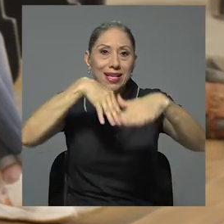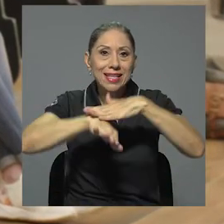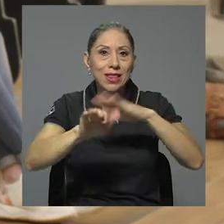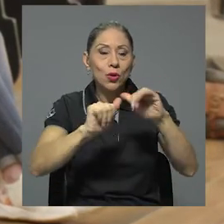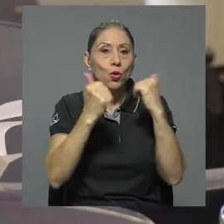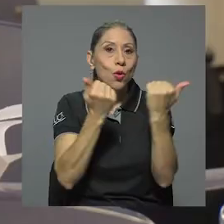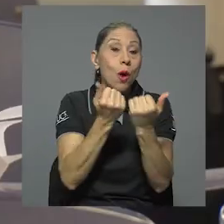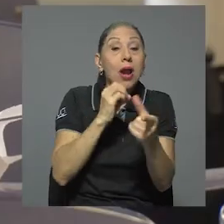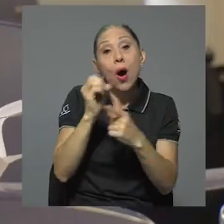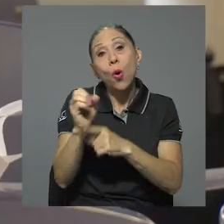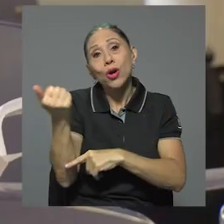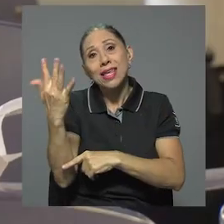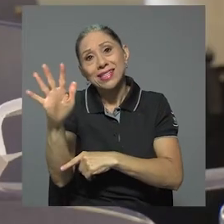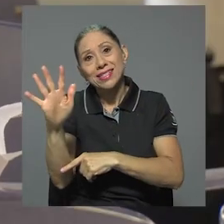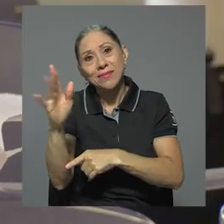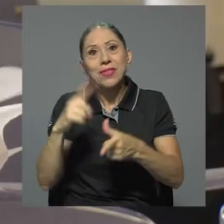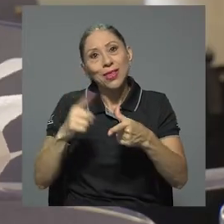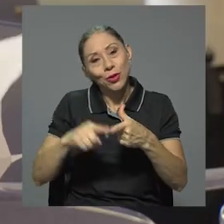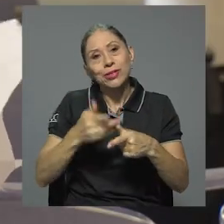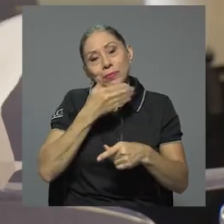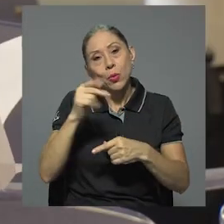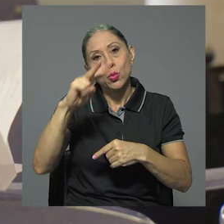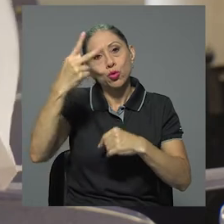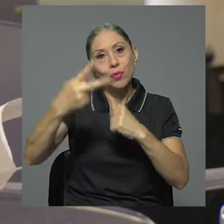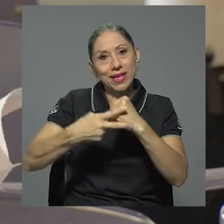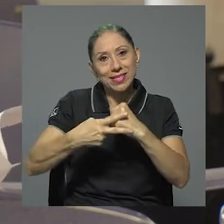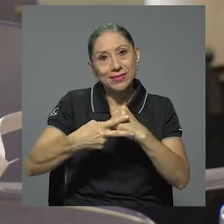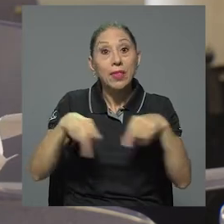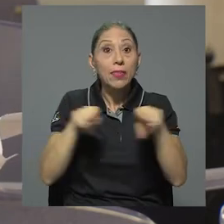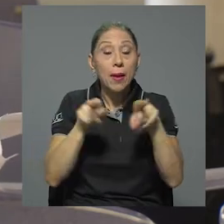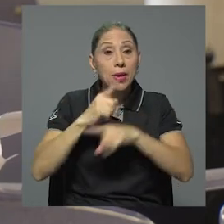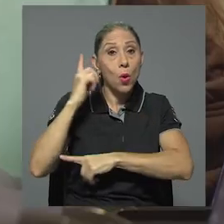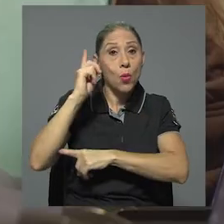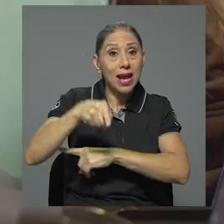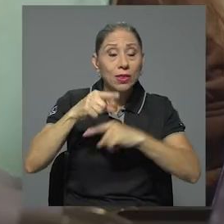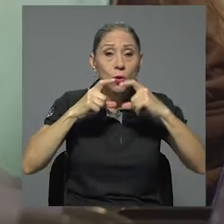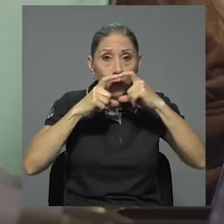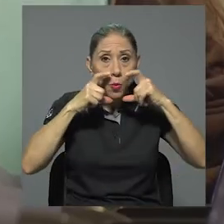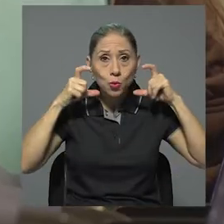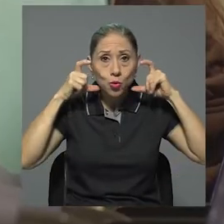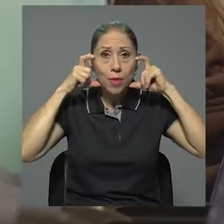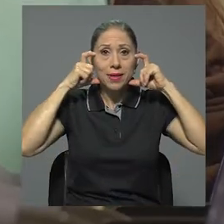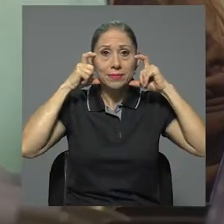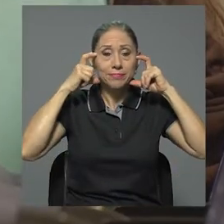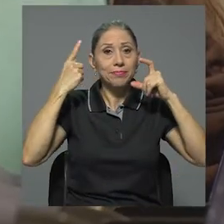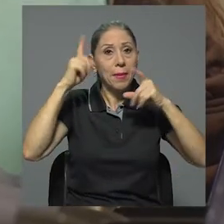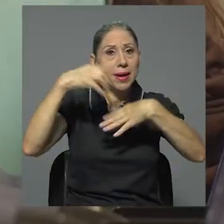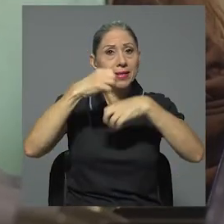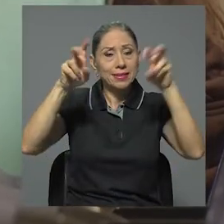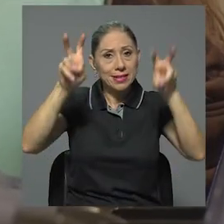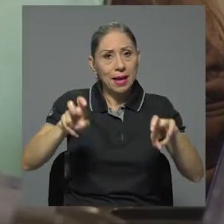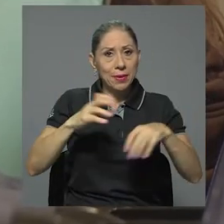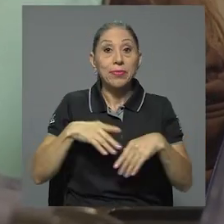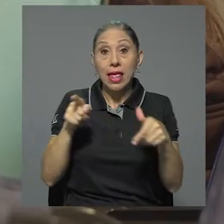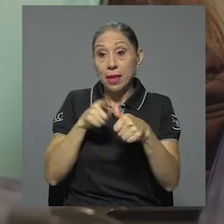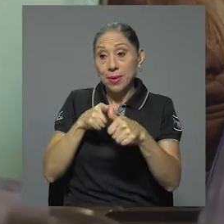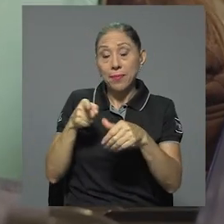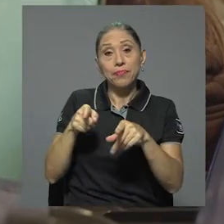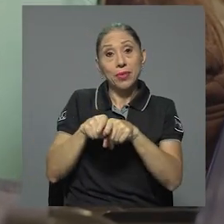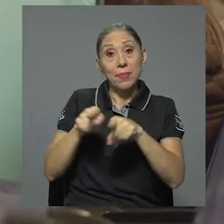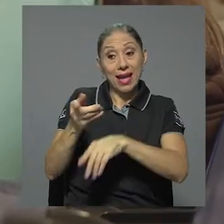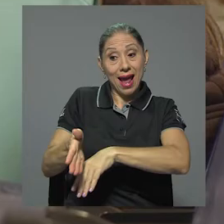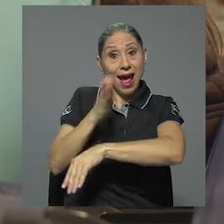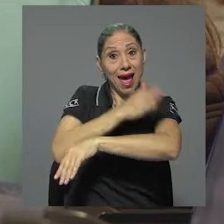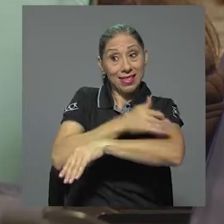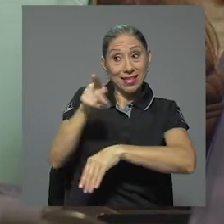aula. Fue obligatorio el uso de mascarilla para entrar a hacer el examen. Se planificó que las personas antes de ingresar a la sede